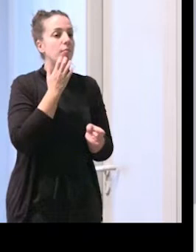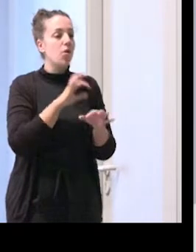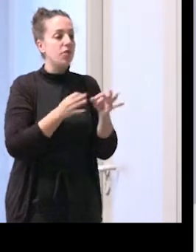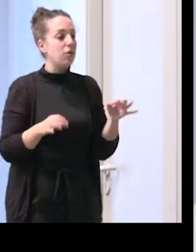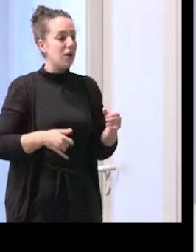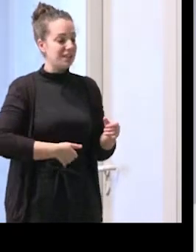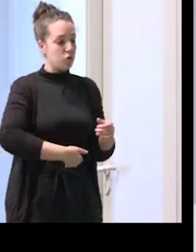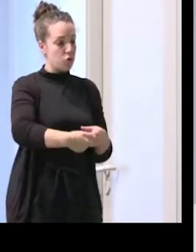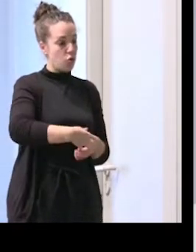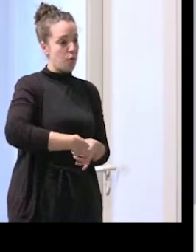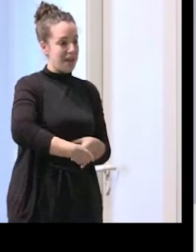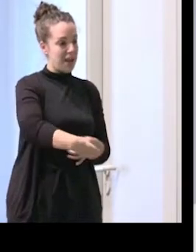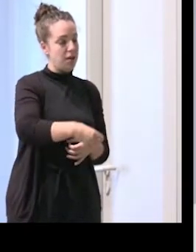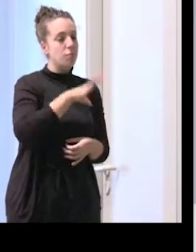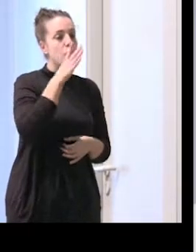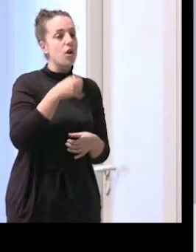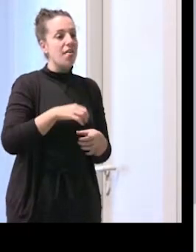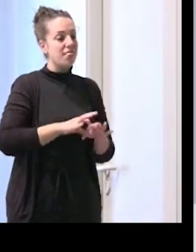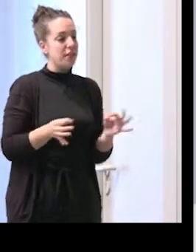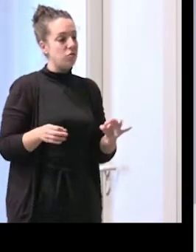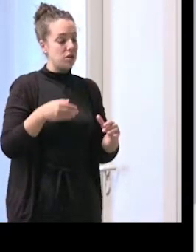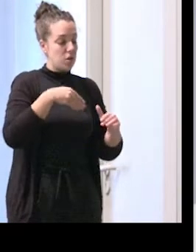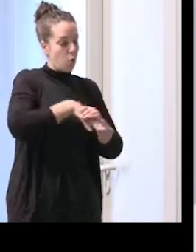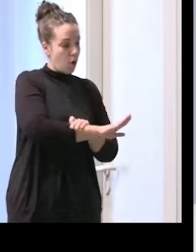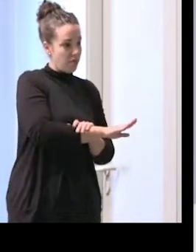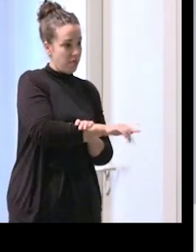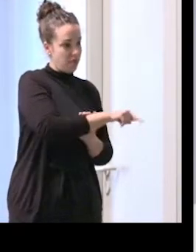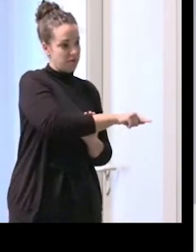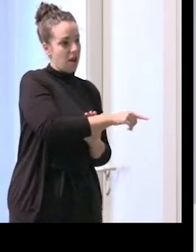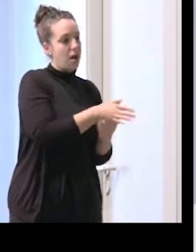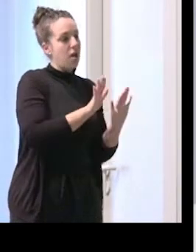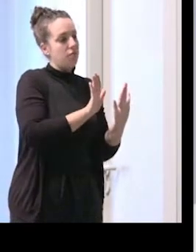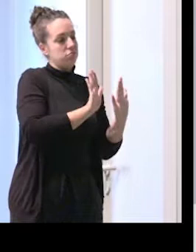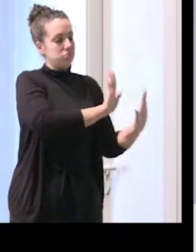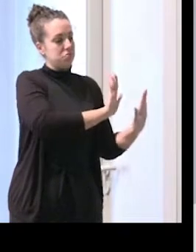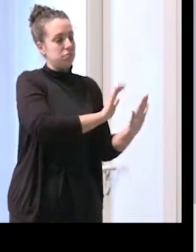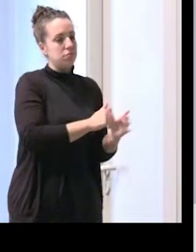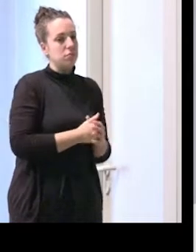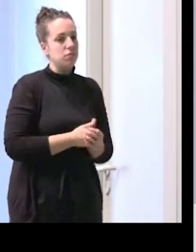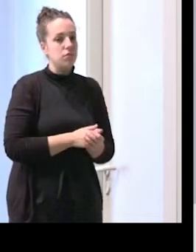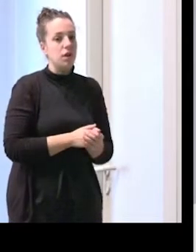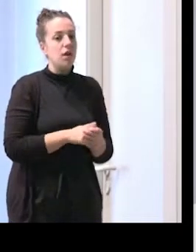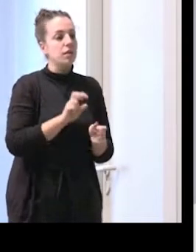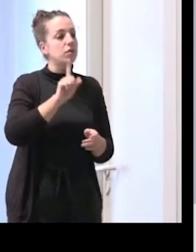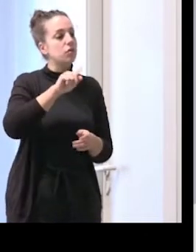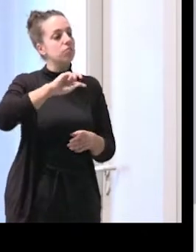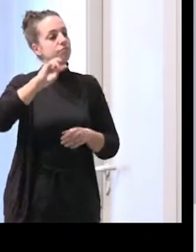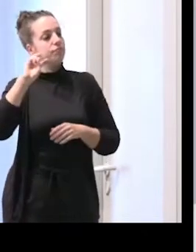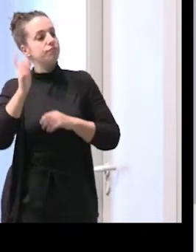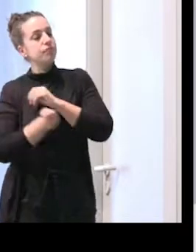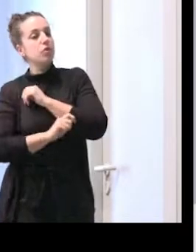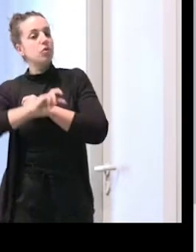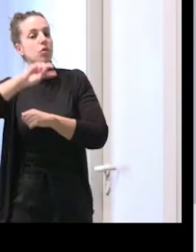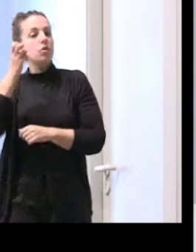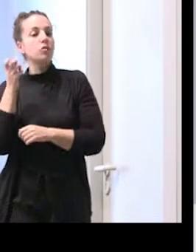cordón umbilical. Son células que van a estar guardadas en un banco de células, en un stock. La otra estrategia